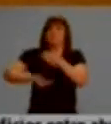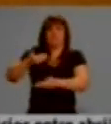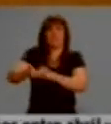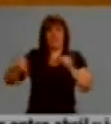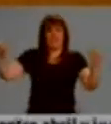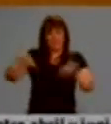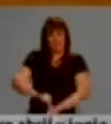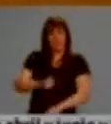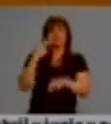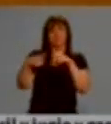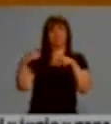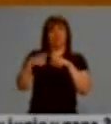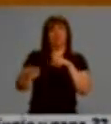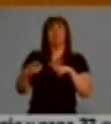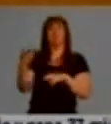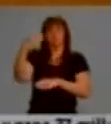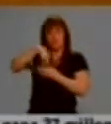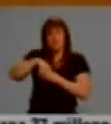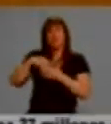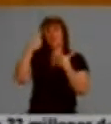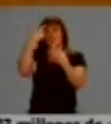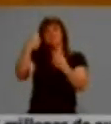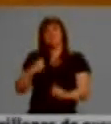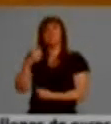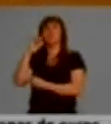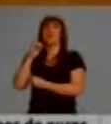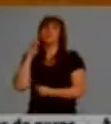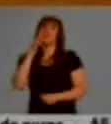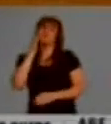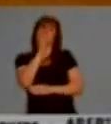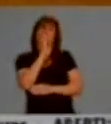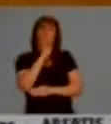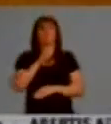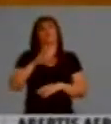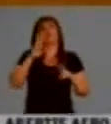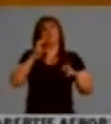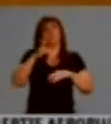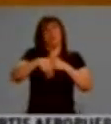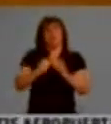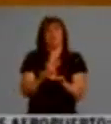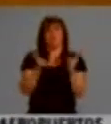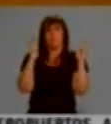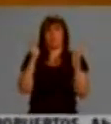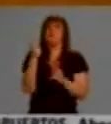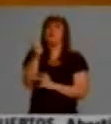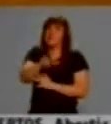las instituciones y amenaza nuestra propia democracia. Y también de eso,